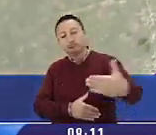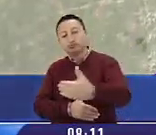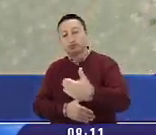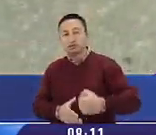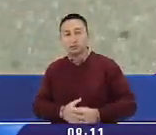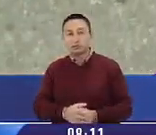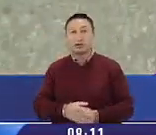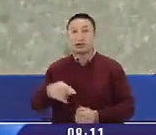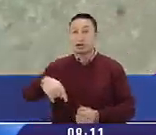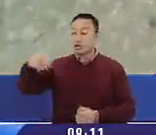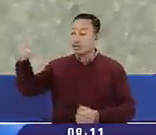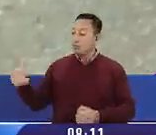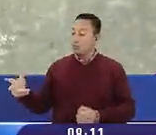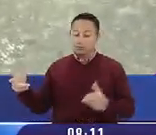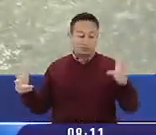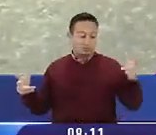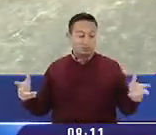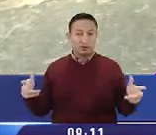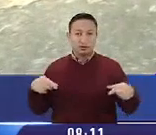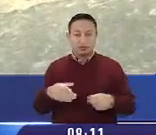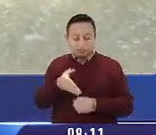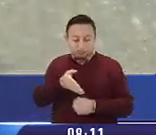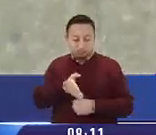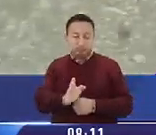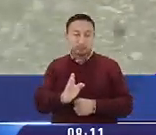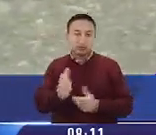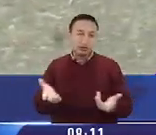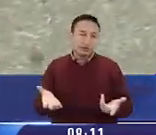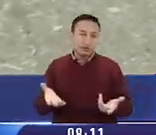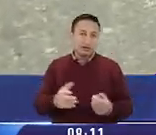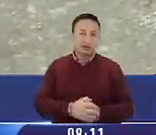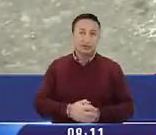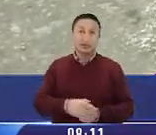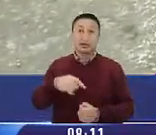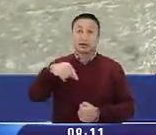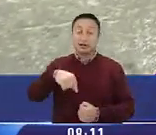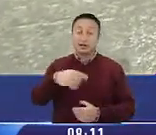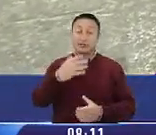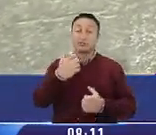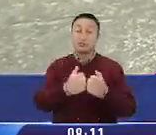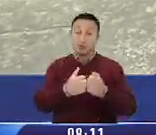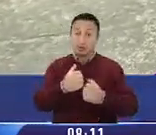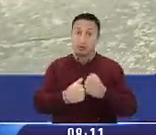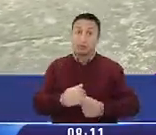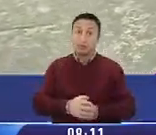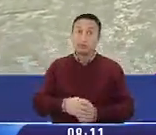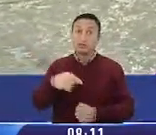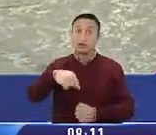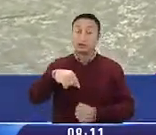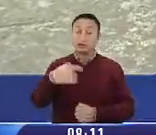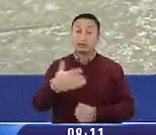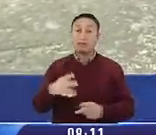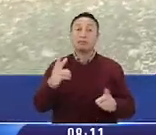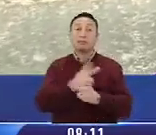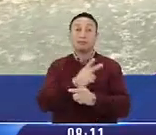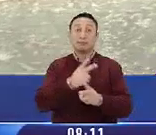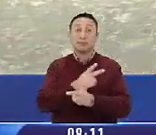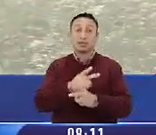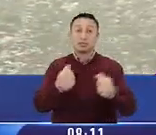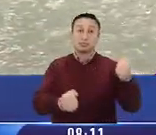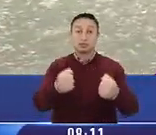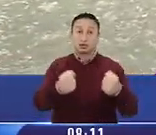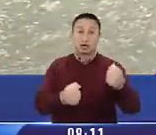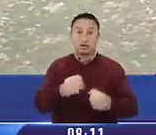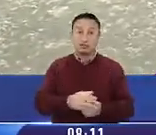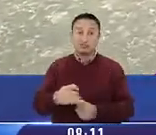carros parados siempre obligadamente les toca pasar por aquí. Y esto es una molestia porque realmente sí... para todos